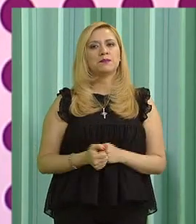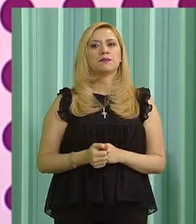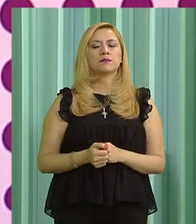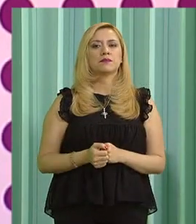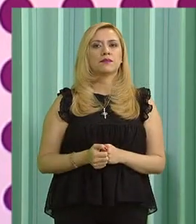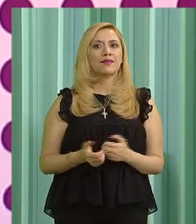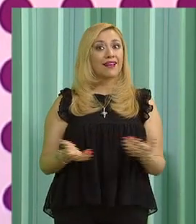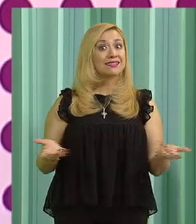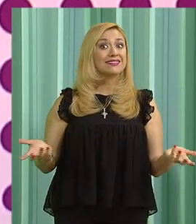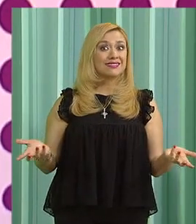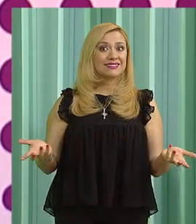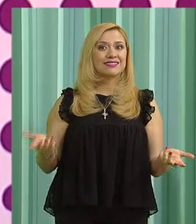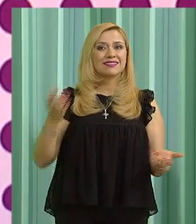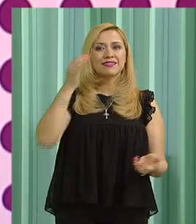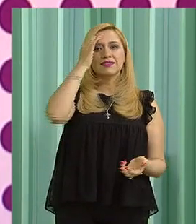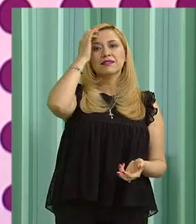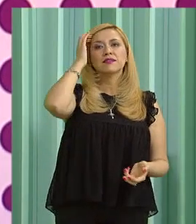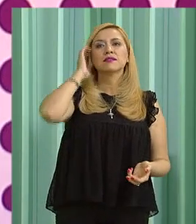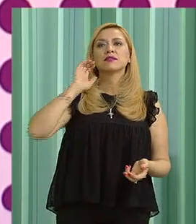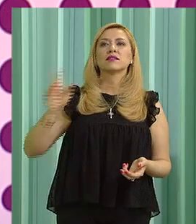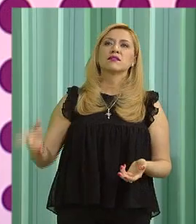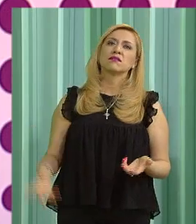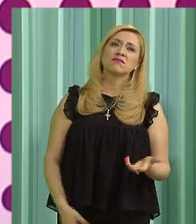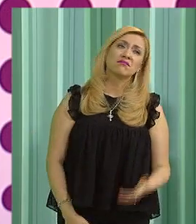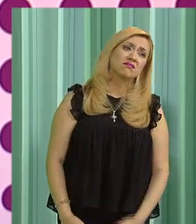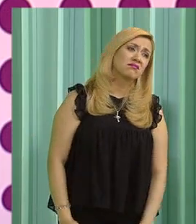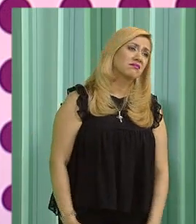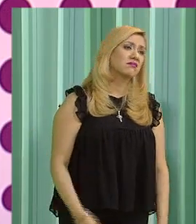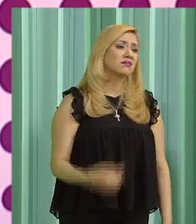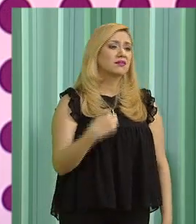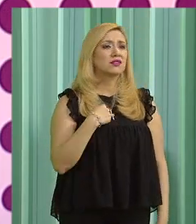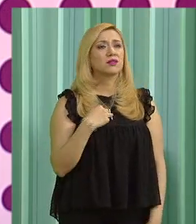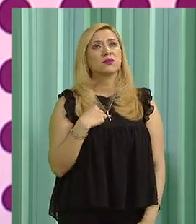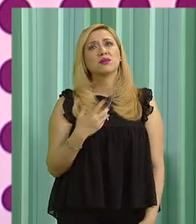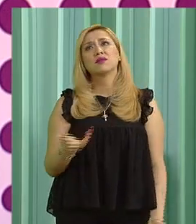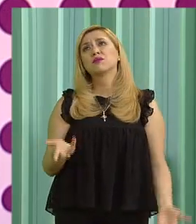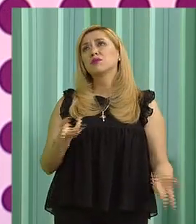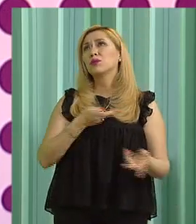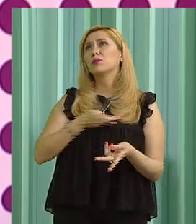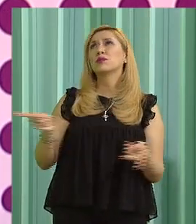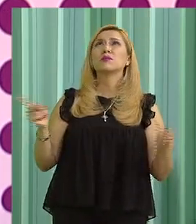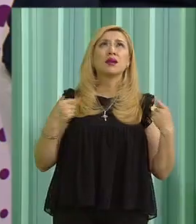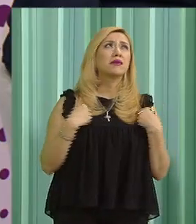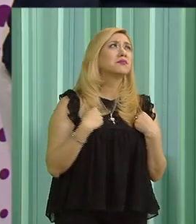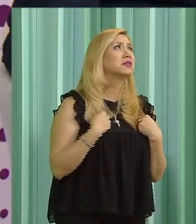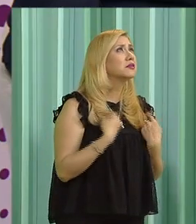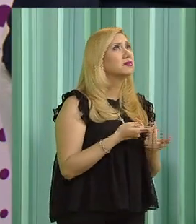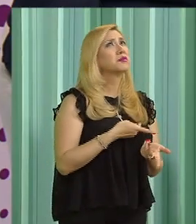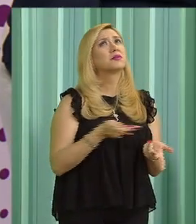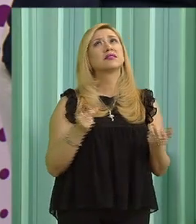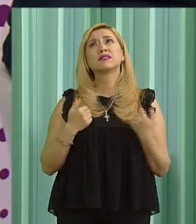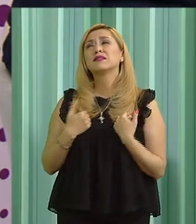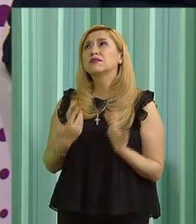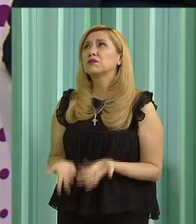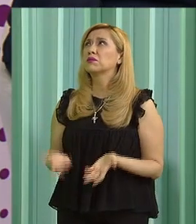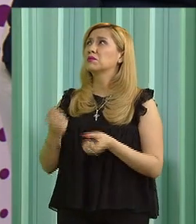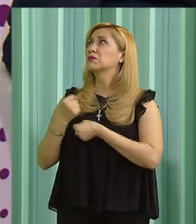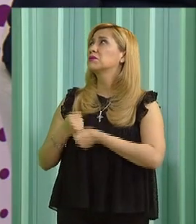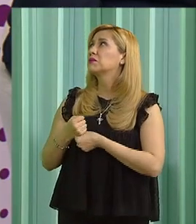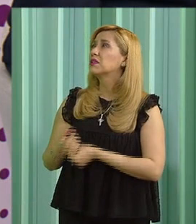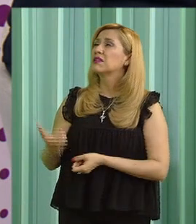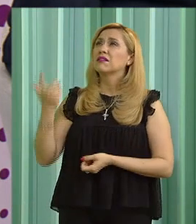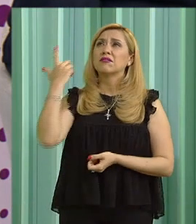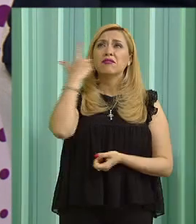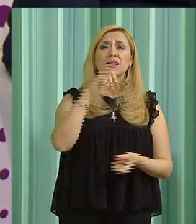no tenerlos en esta situación de soy una víctima, algo me pasó terrible, tuve que irme de